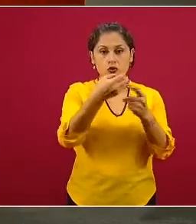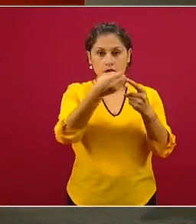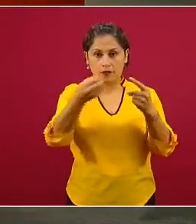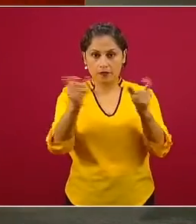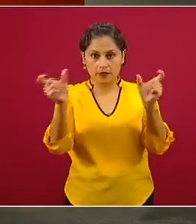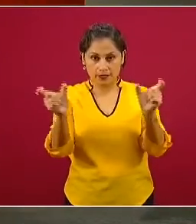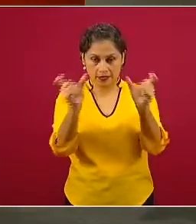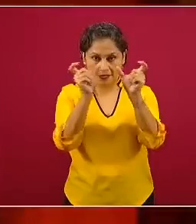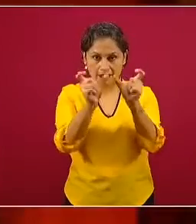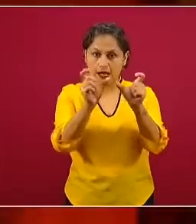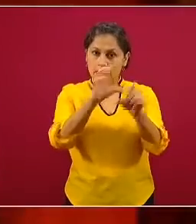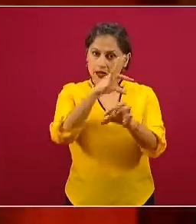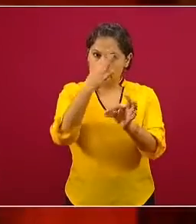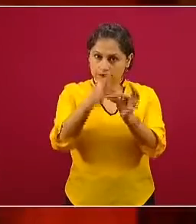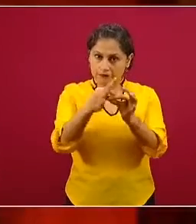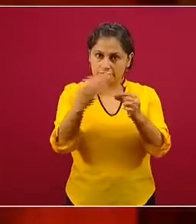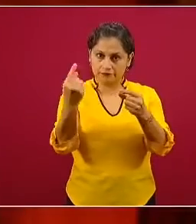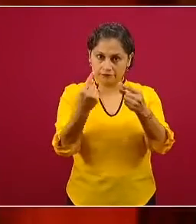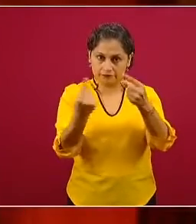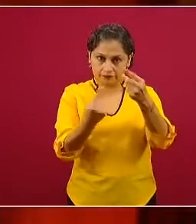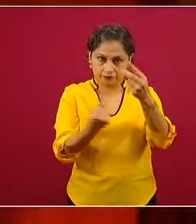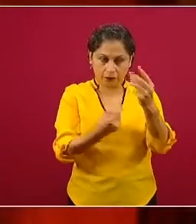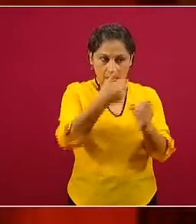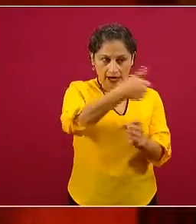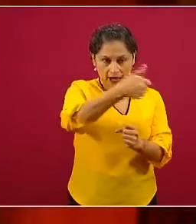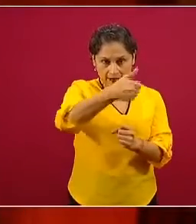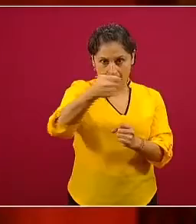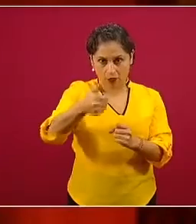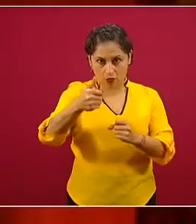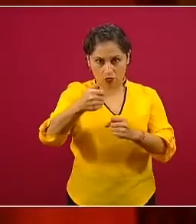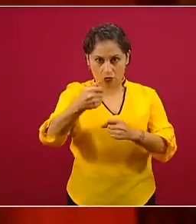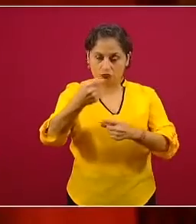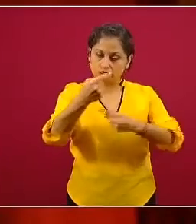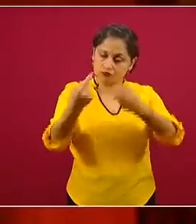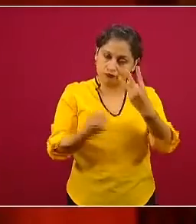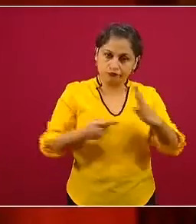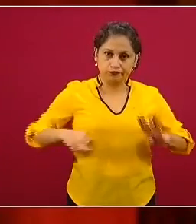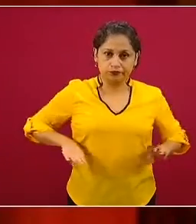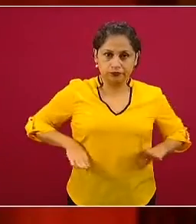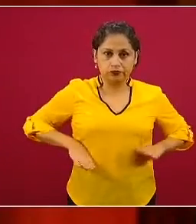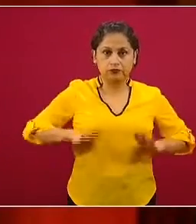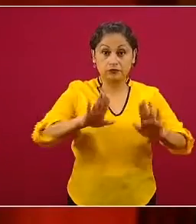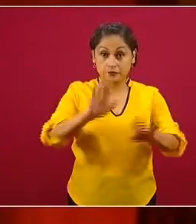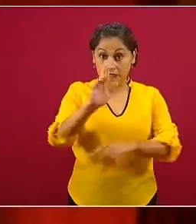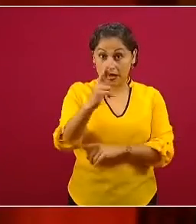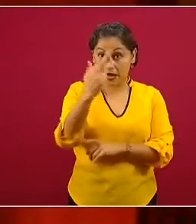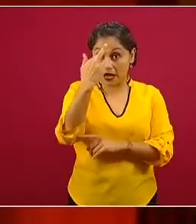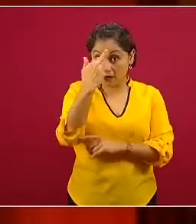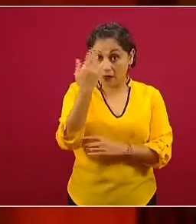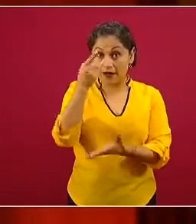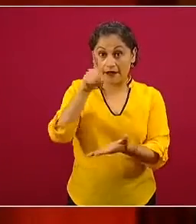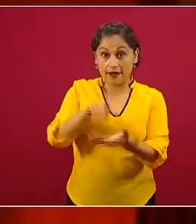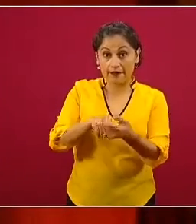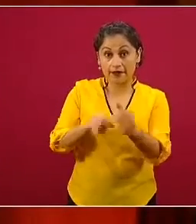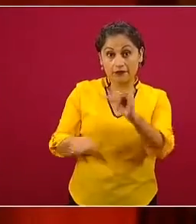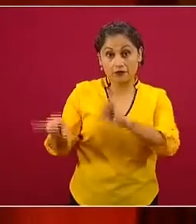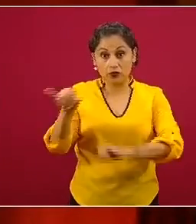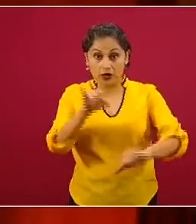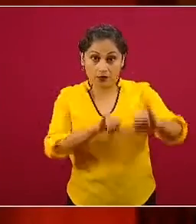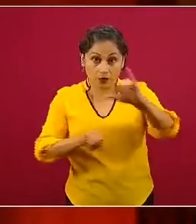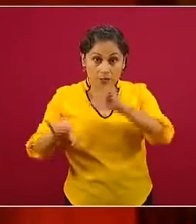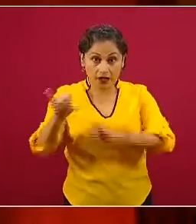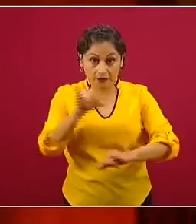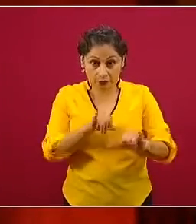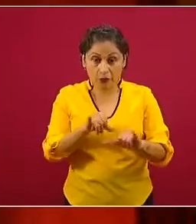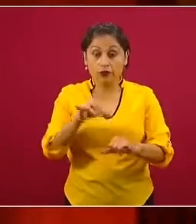una serie de características a cada uno de los casos. Recordemos que los laboratorios no tienen personal médico, es decir, no ofrecen un proceso de